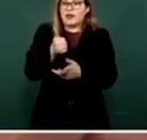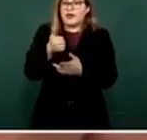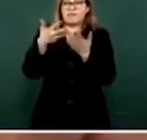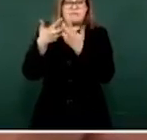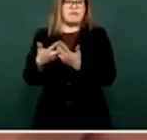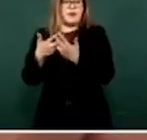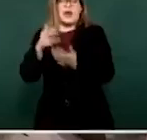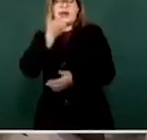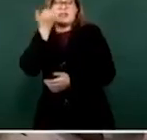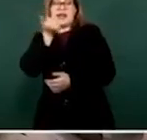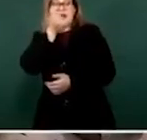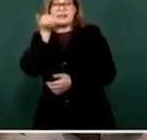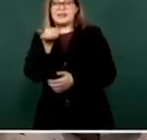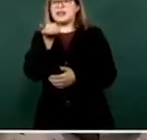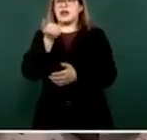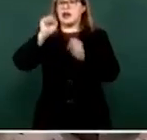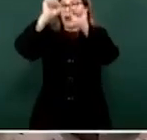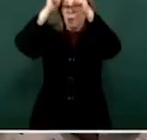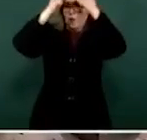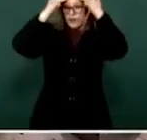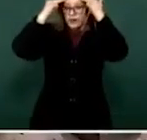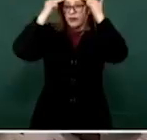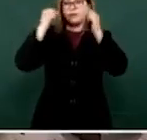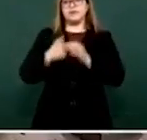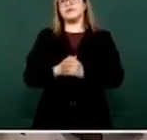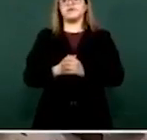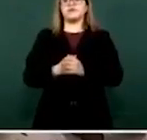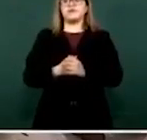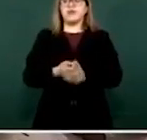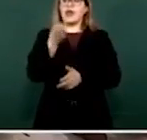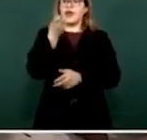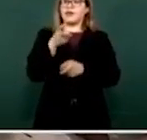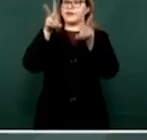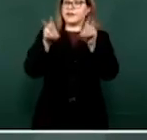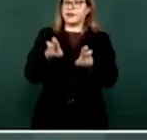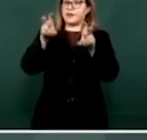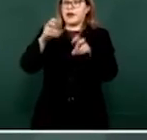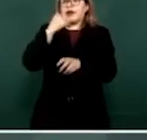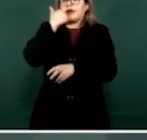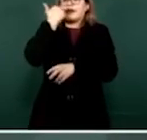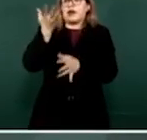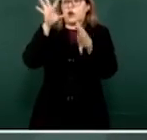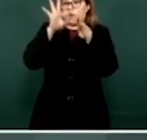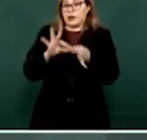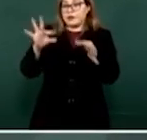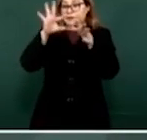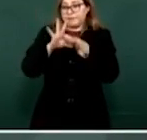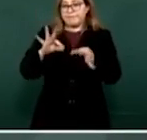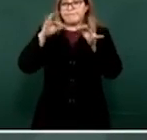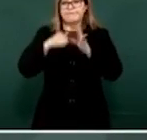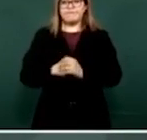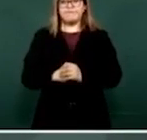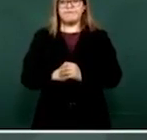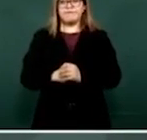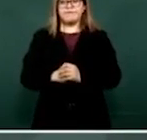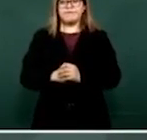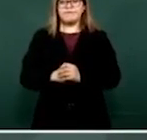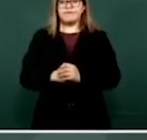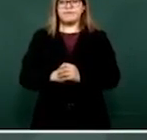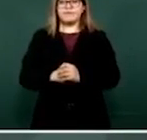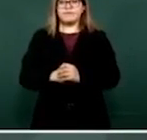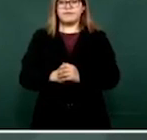en la Huasteca. Sí, en ese aspecto le quiero comentar que por primera